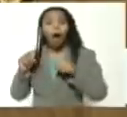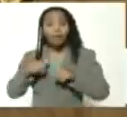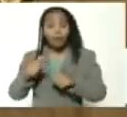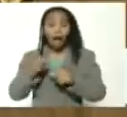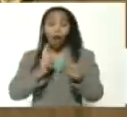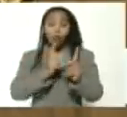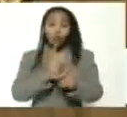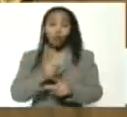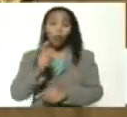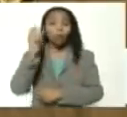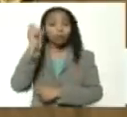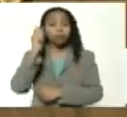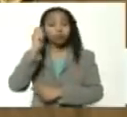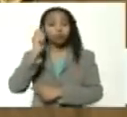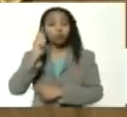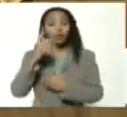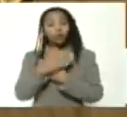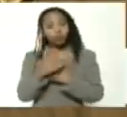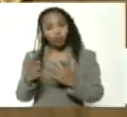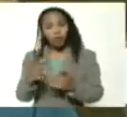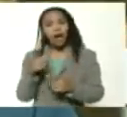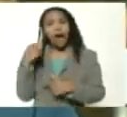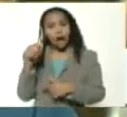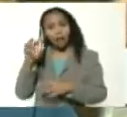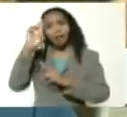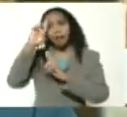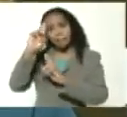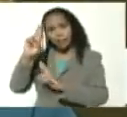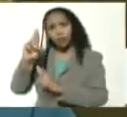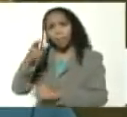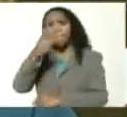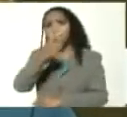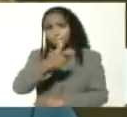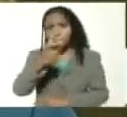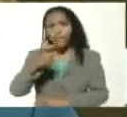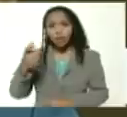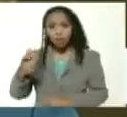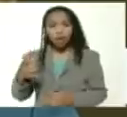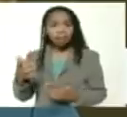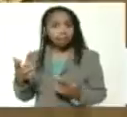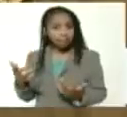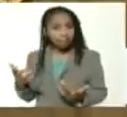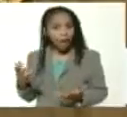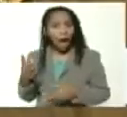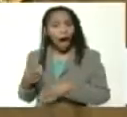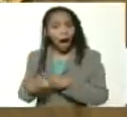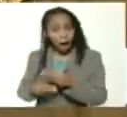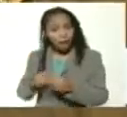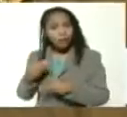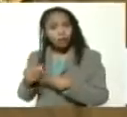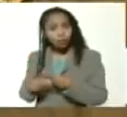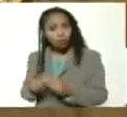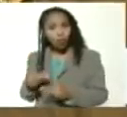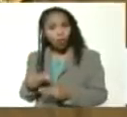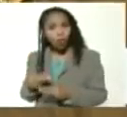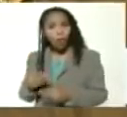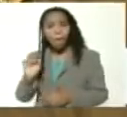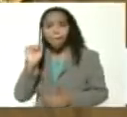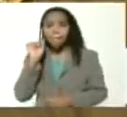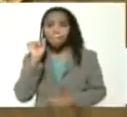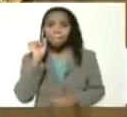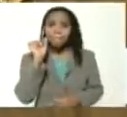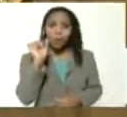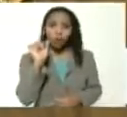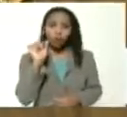a quien merecen todo nuestro respeto. Son personas que han hecho un punto